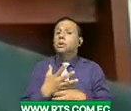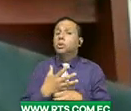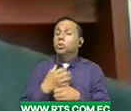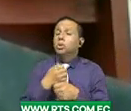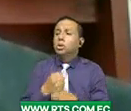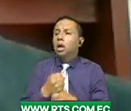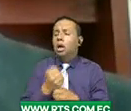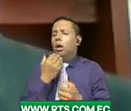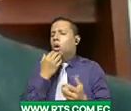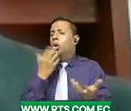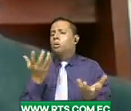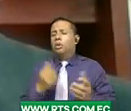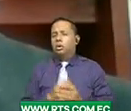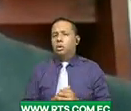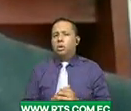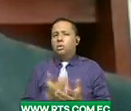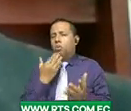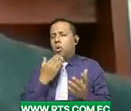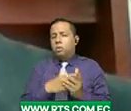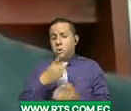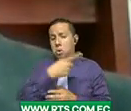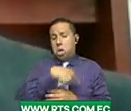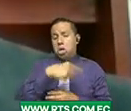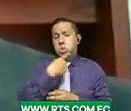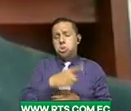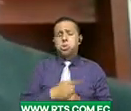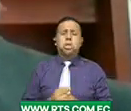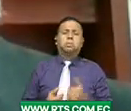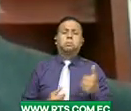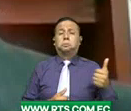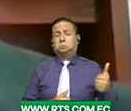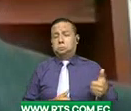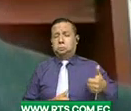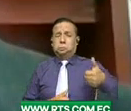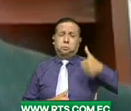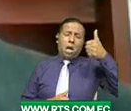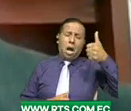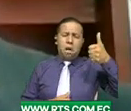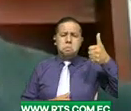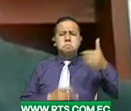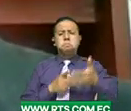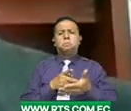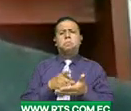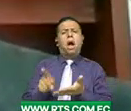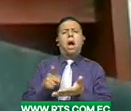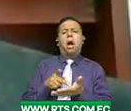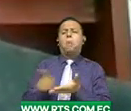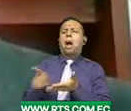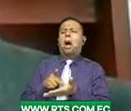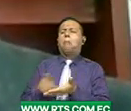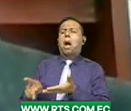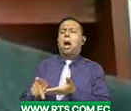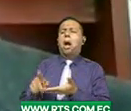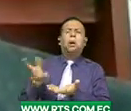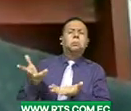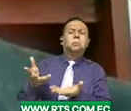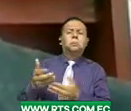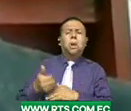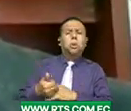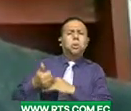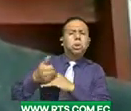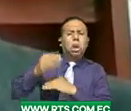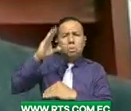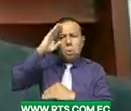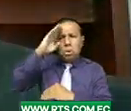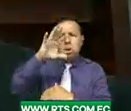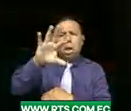O sea, llegan a darse el lujo de pagar la seguridad, nombrar al comandante de